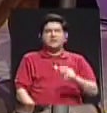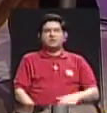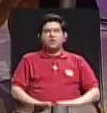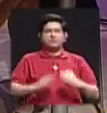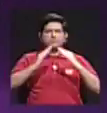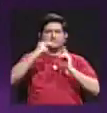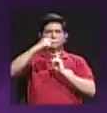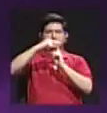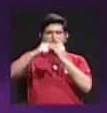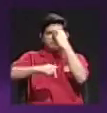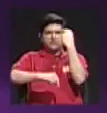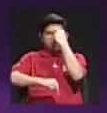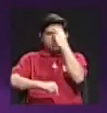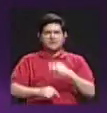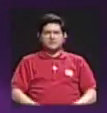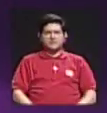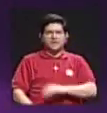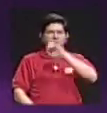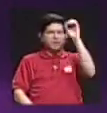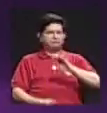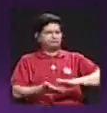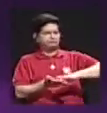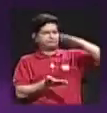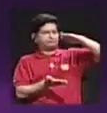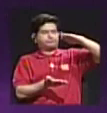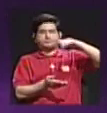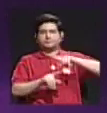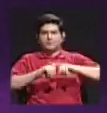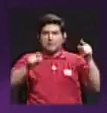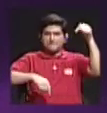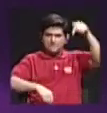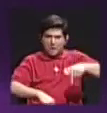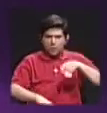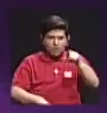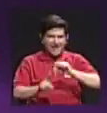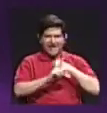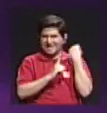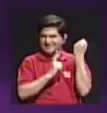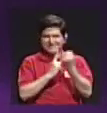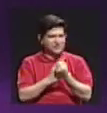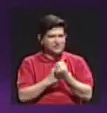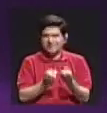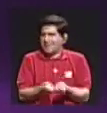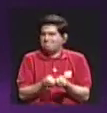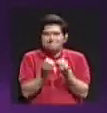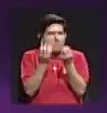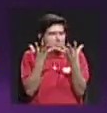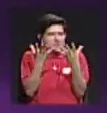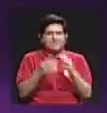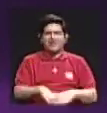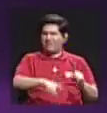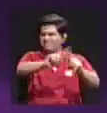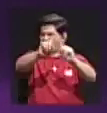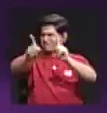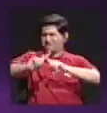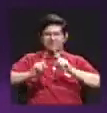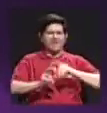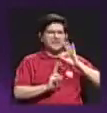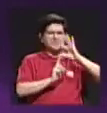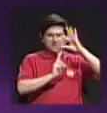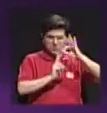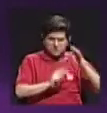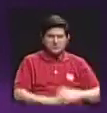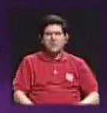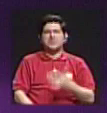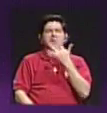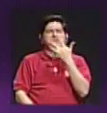religión católica, en un gran porcentaje. Pero hoy día esa sociedad es una sociedad plural, diversa, en opciones,